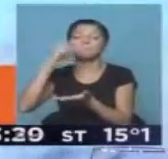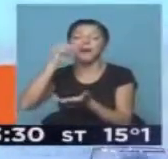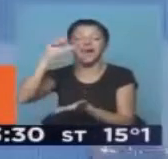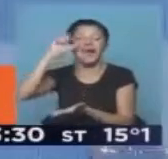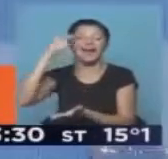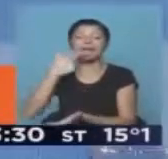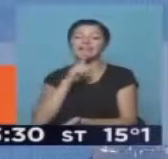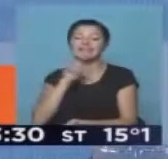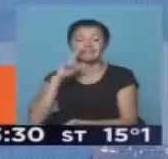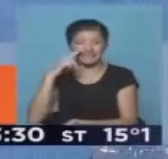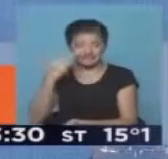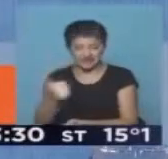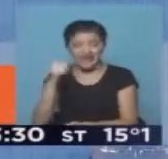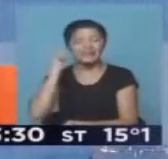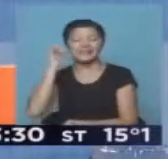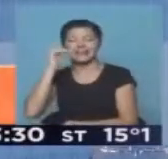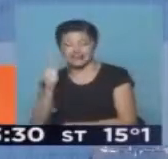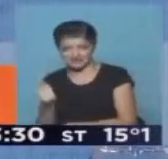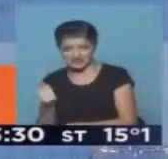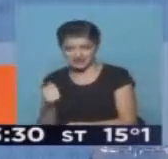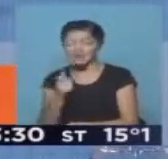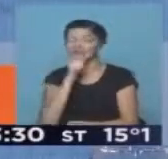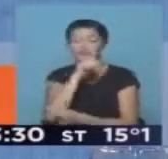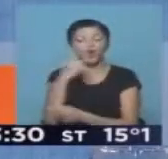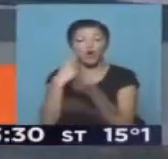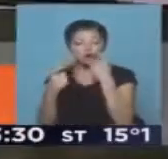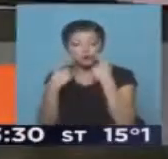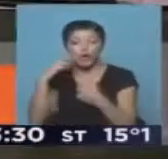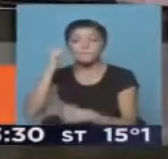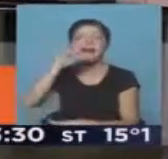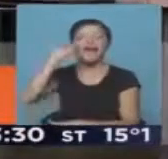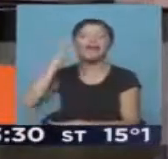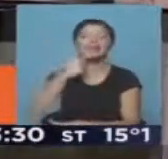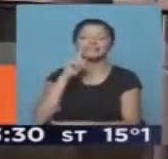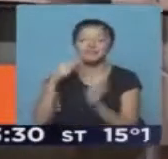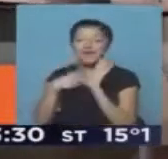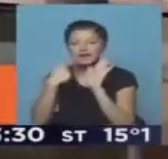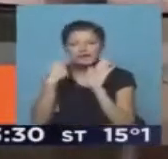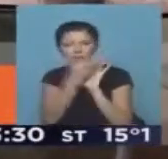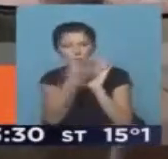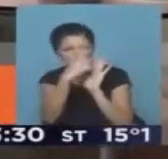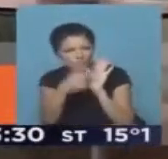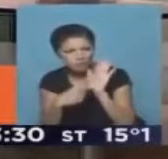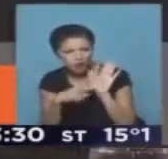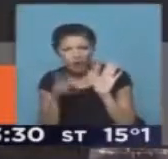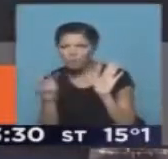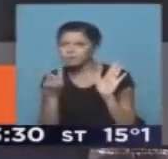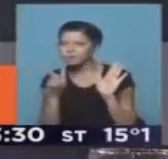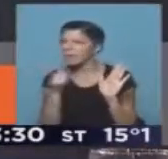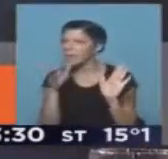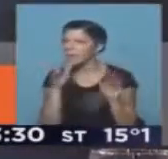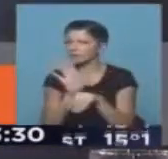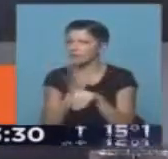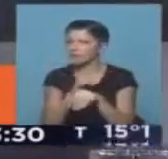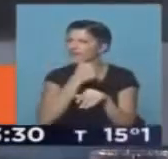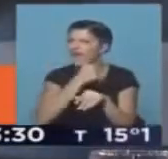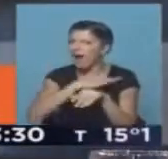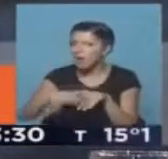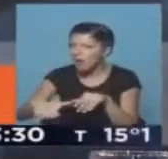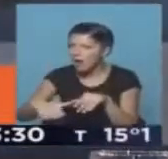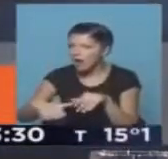no es no está controlado por por palestinos está planteado como si fuera agua y es un archipiélago bueno miras y parecen las filipinas